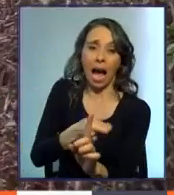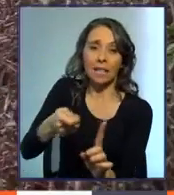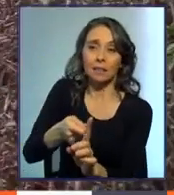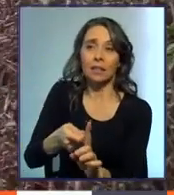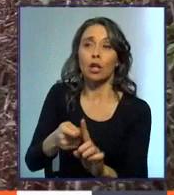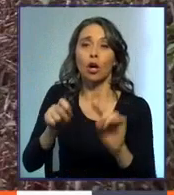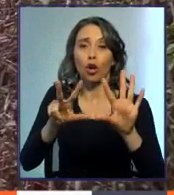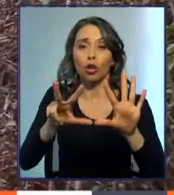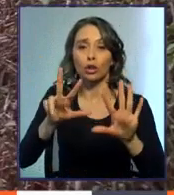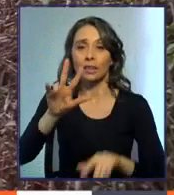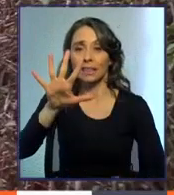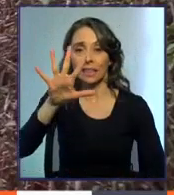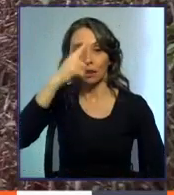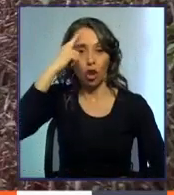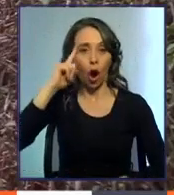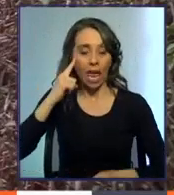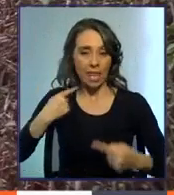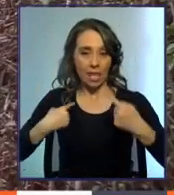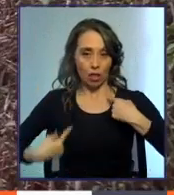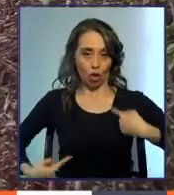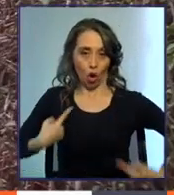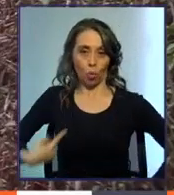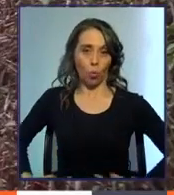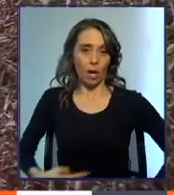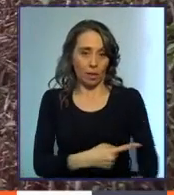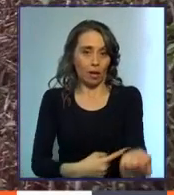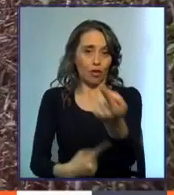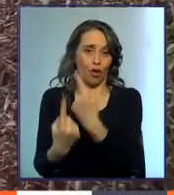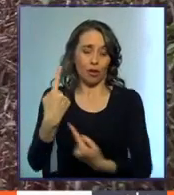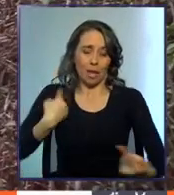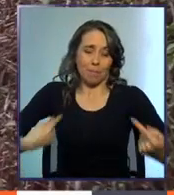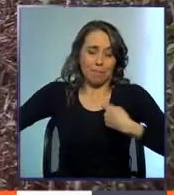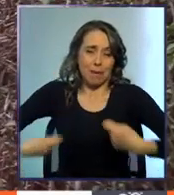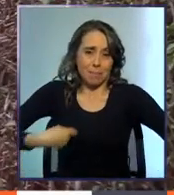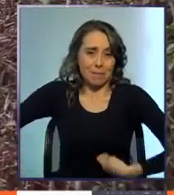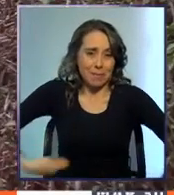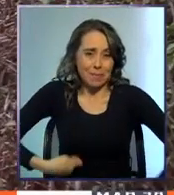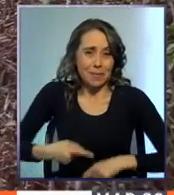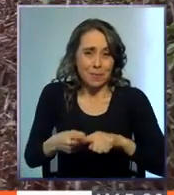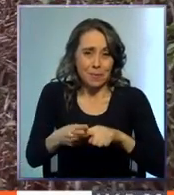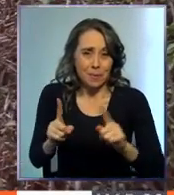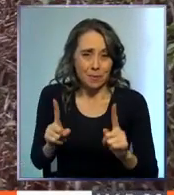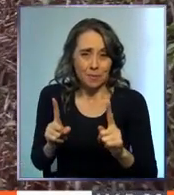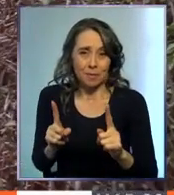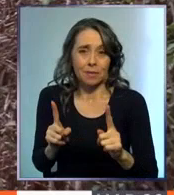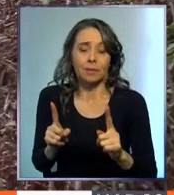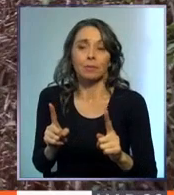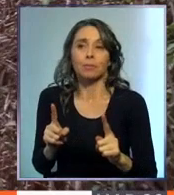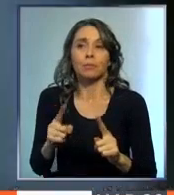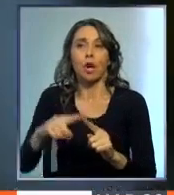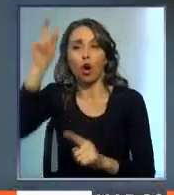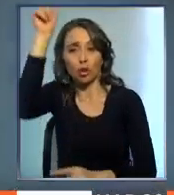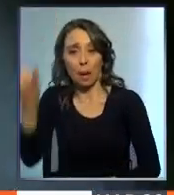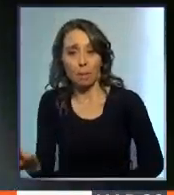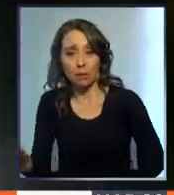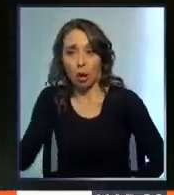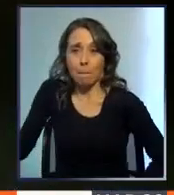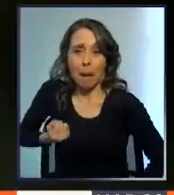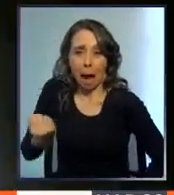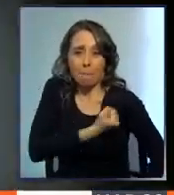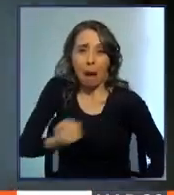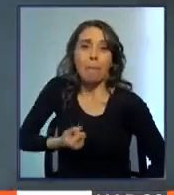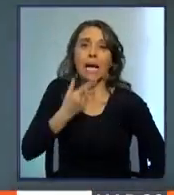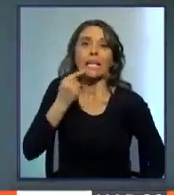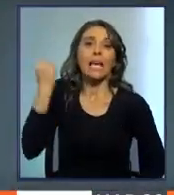85 heridas, de estas son cortantes y cortopunzantes, las cuales son por una acción homicida. Con el pasar de